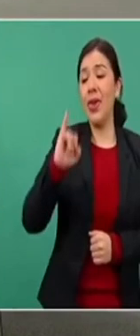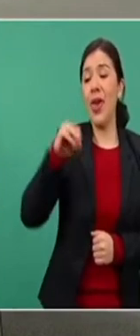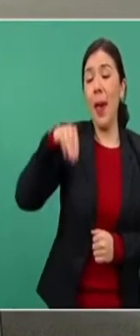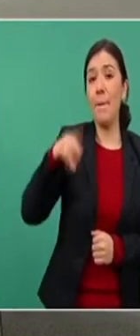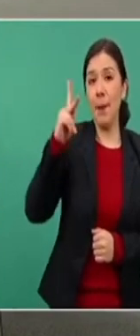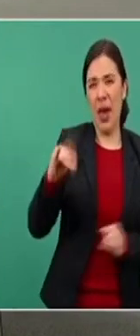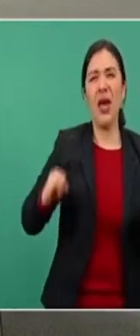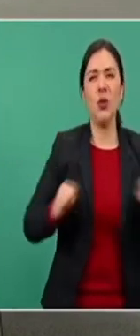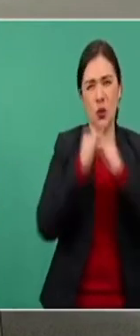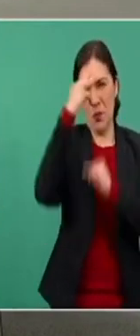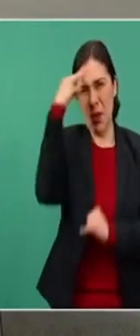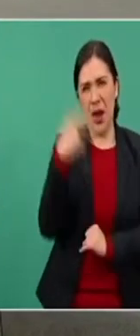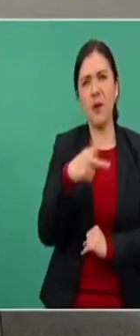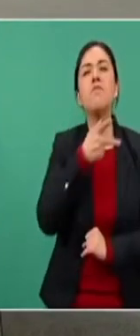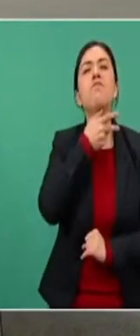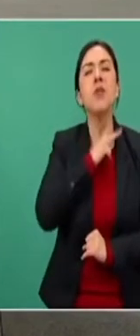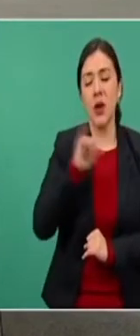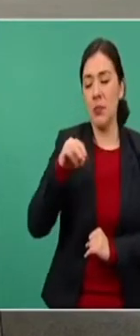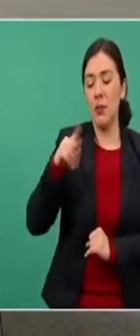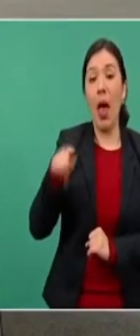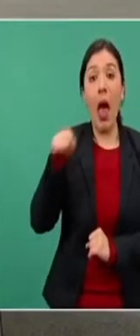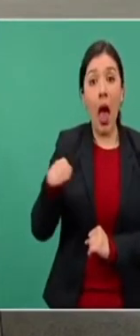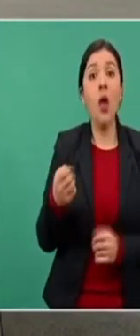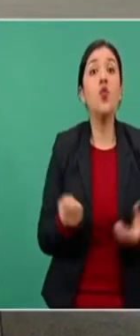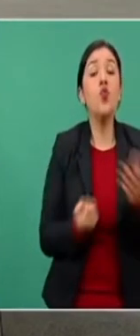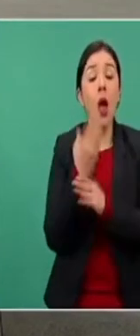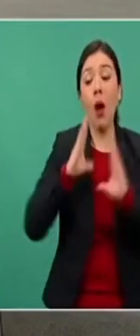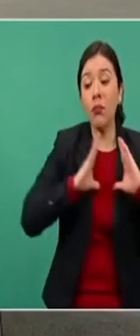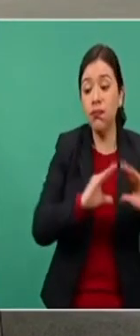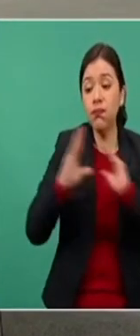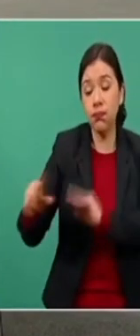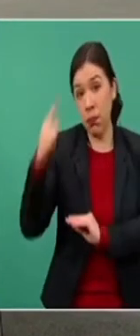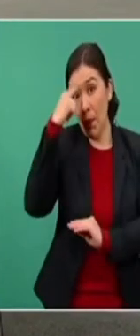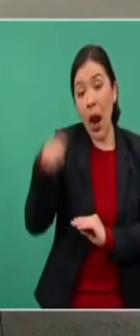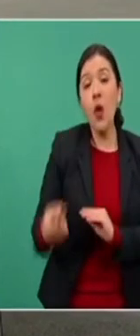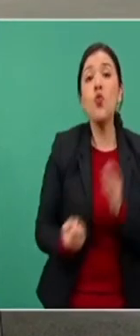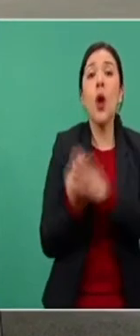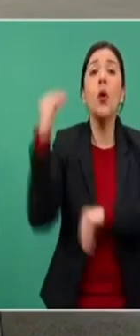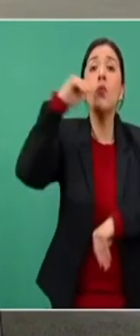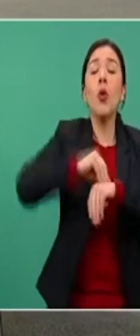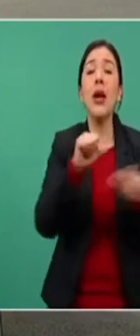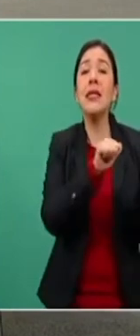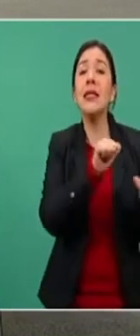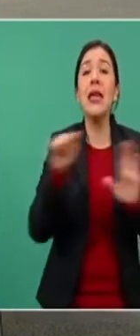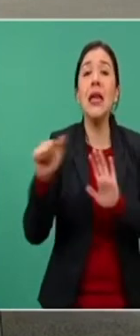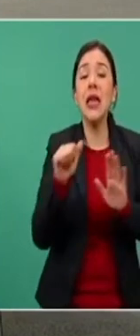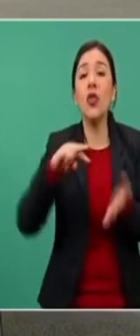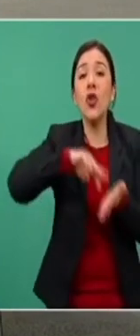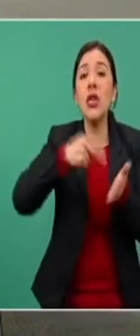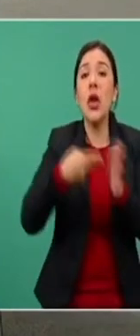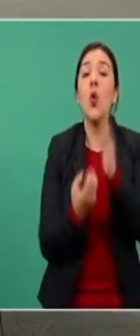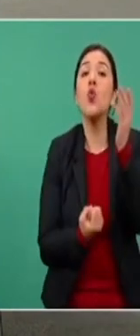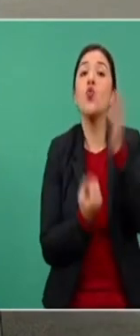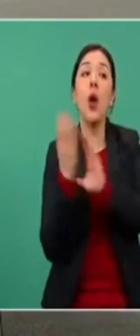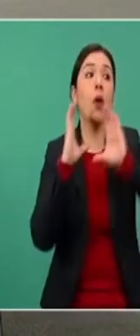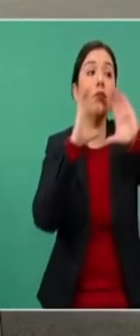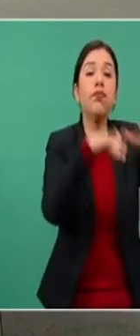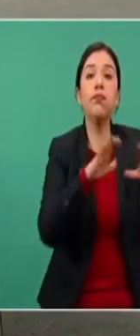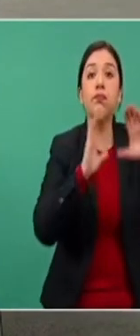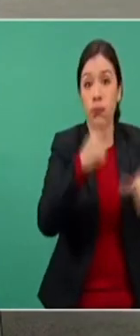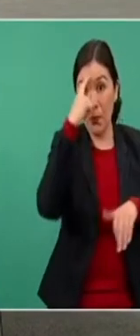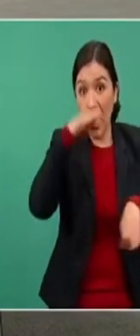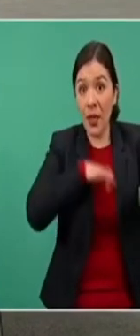Petróleo está capacitando a 600 nuevos ingenieros que van a ocupar